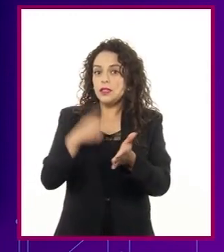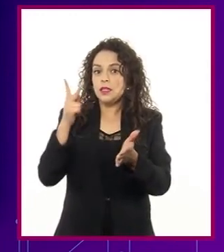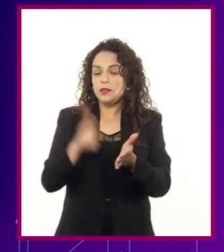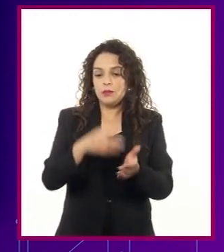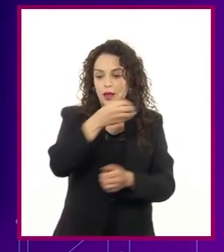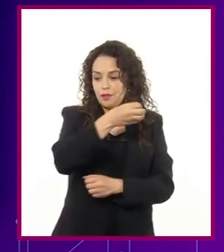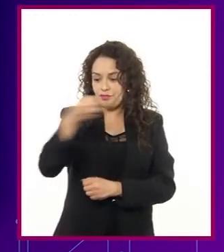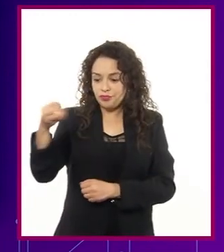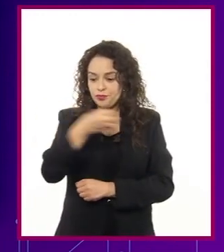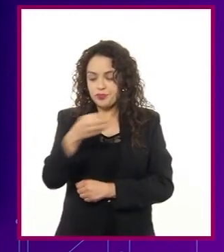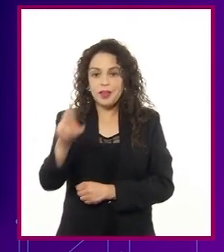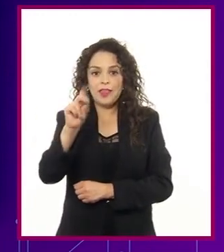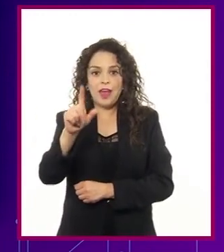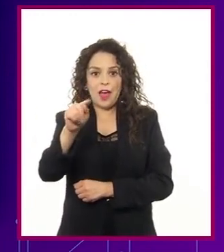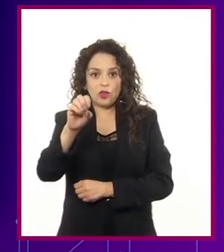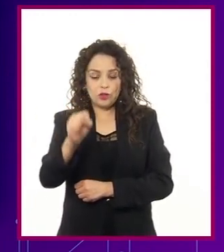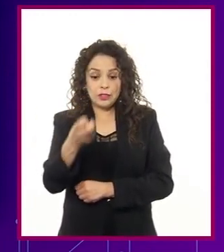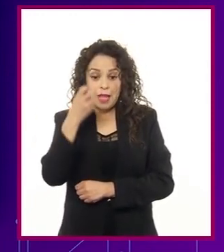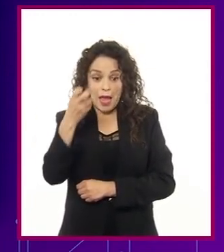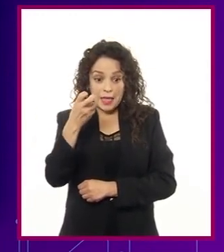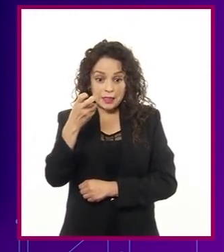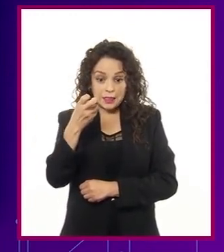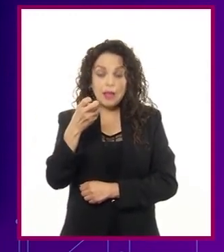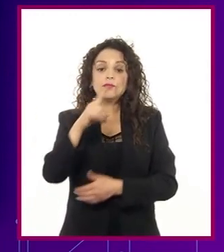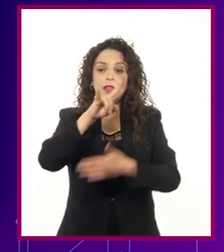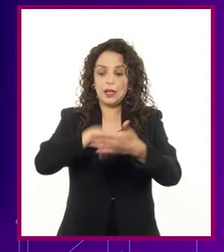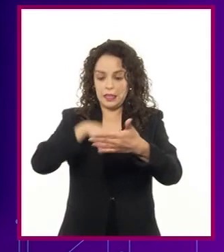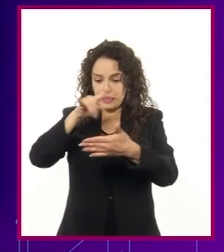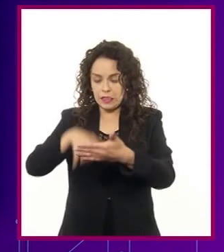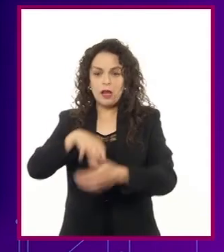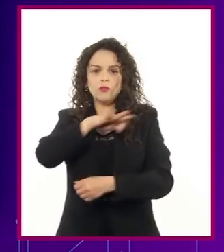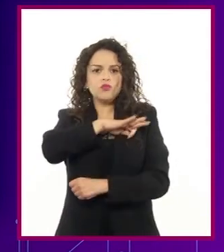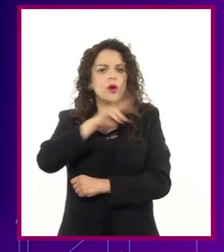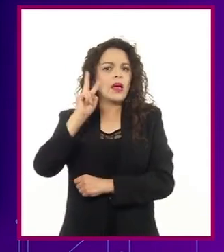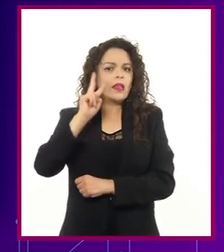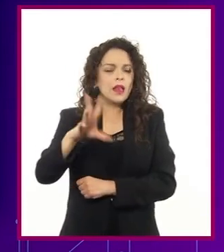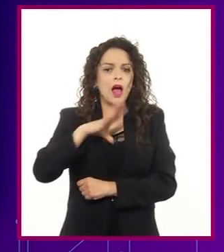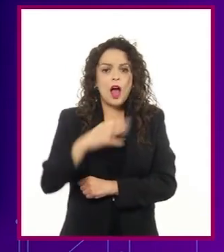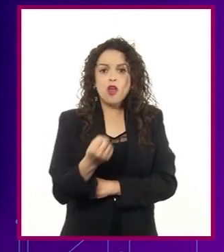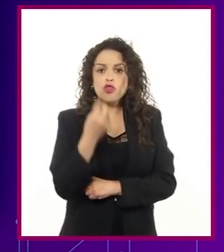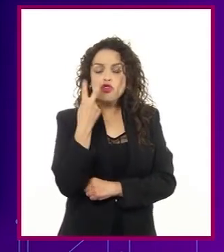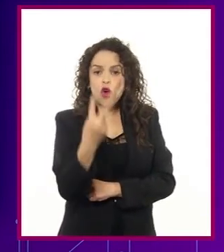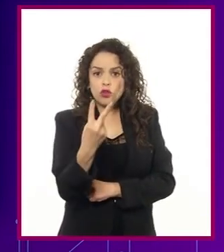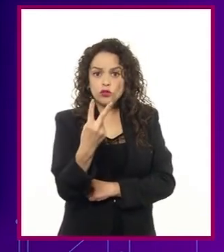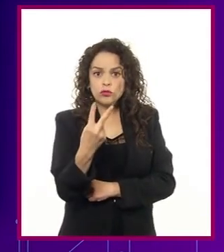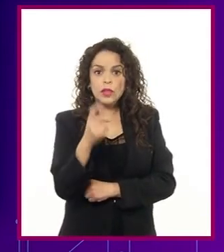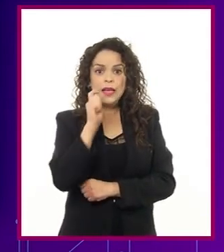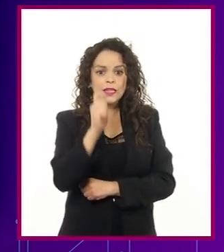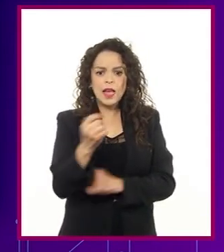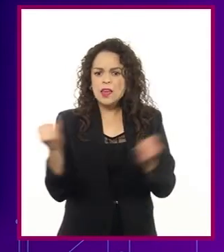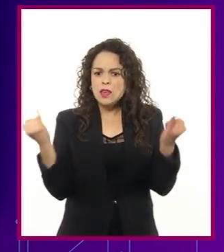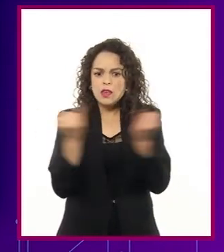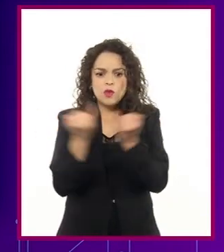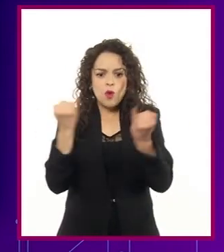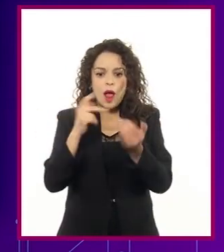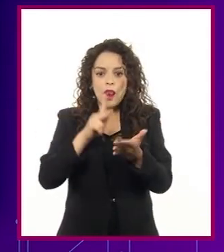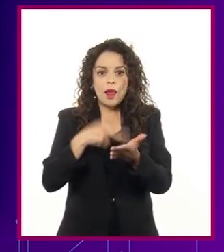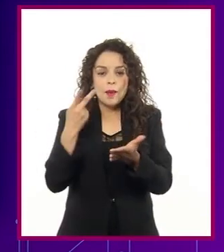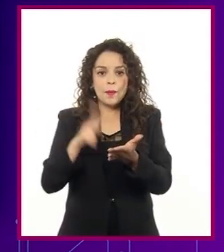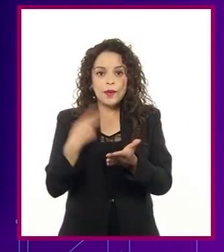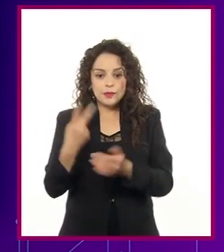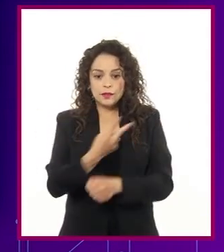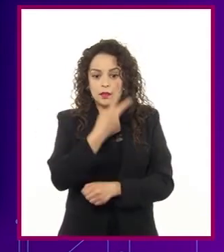datos. En este listado se pueden observar dos valores que tienen el mismo número de